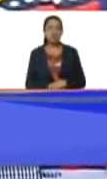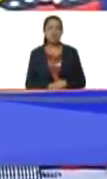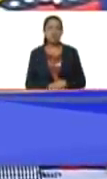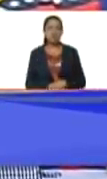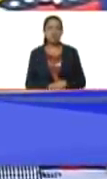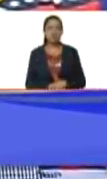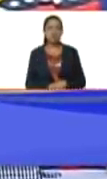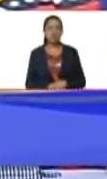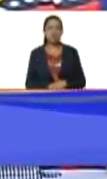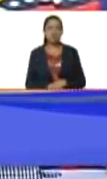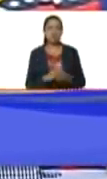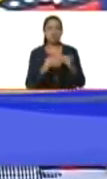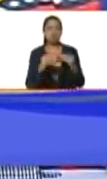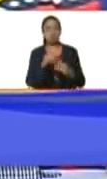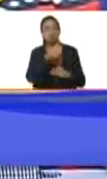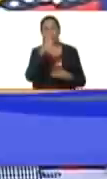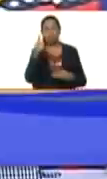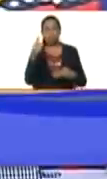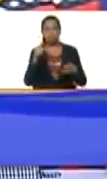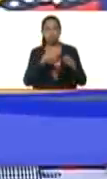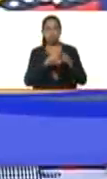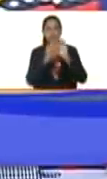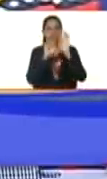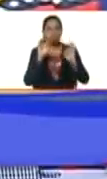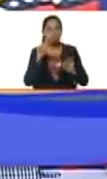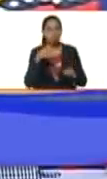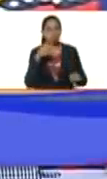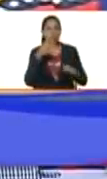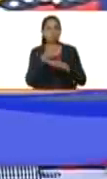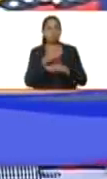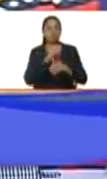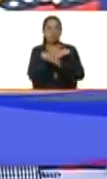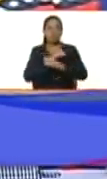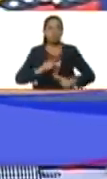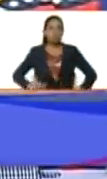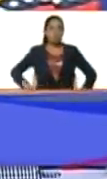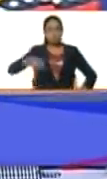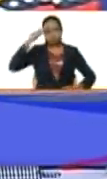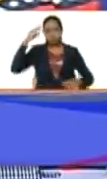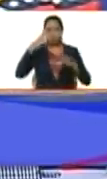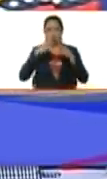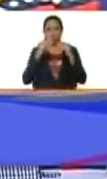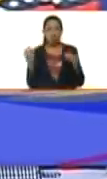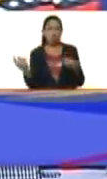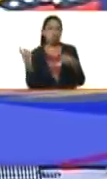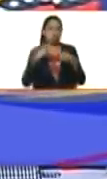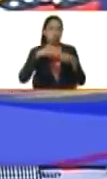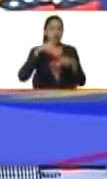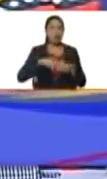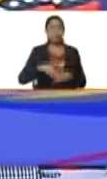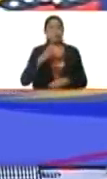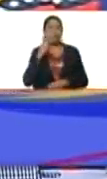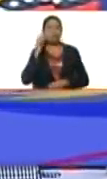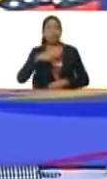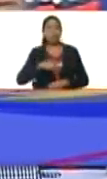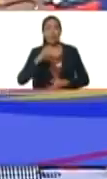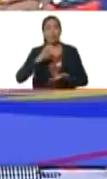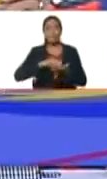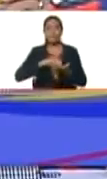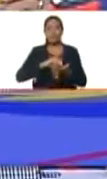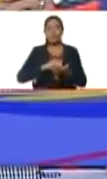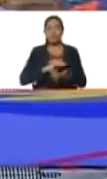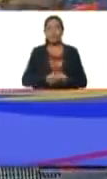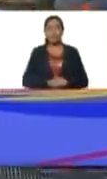Y en todo, la Fuerza Armada Nacional Bolivariana. Aquí en Miranda,